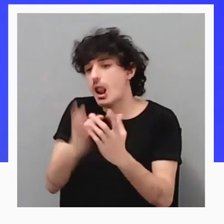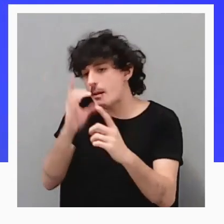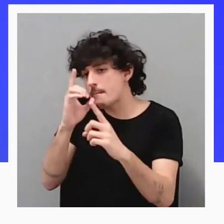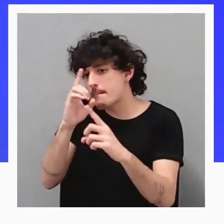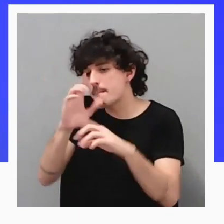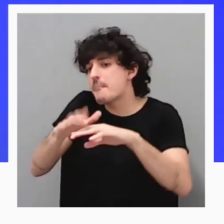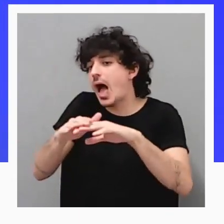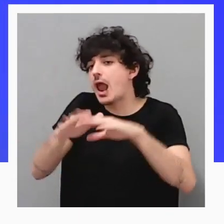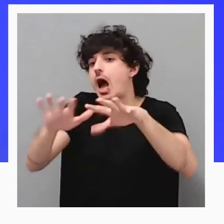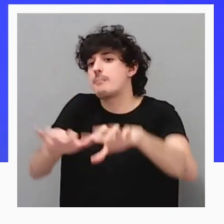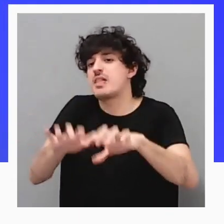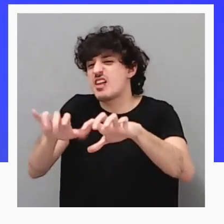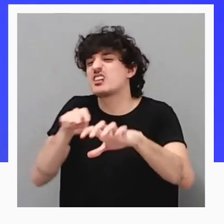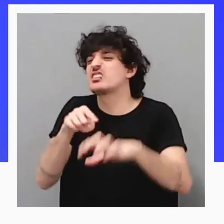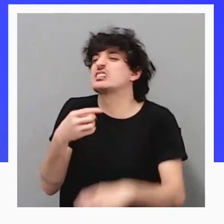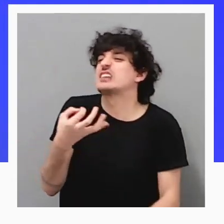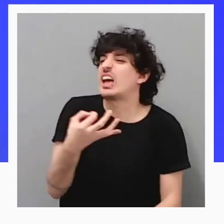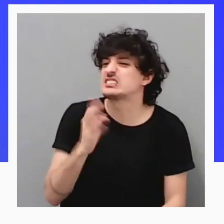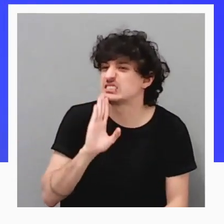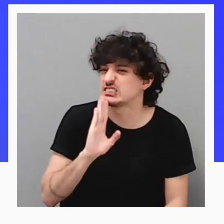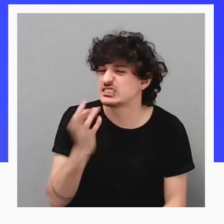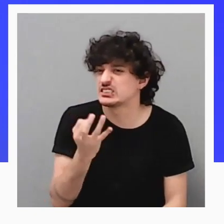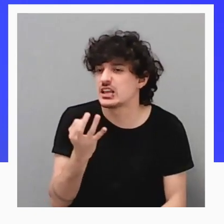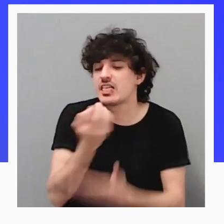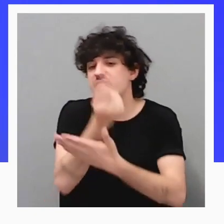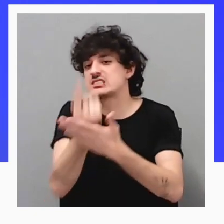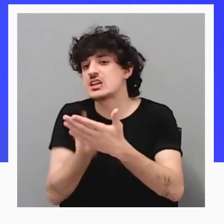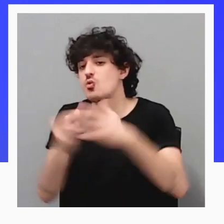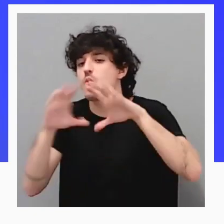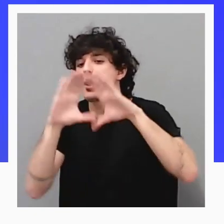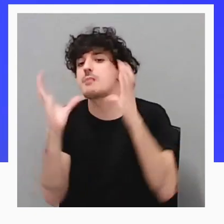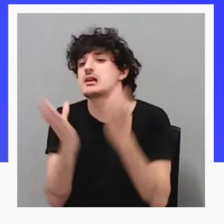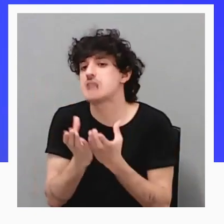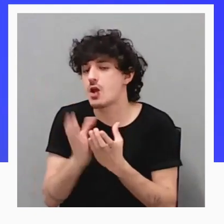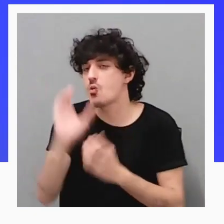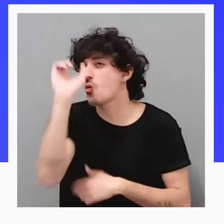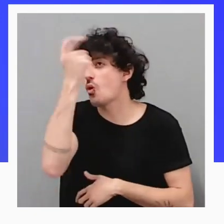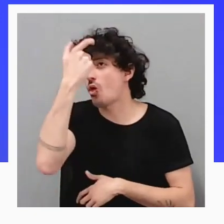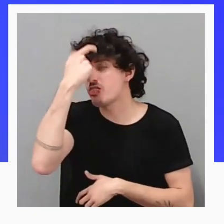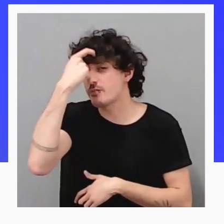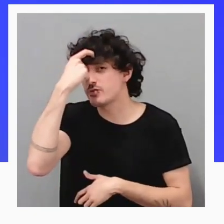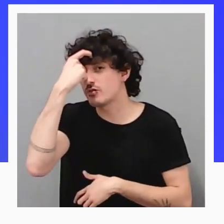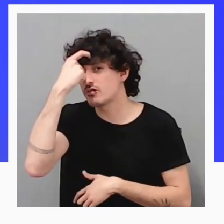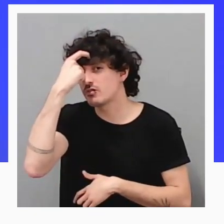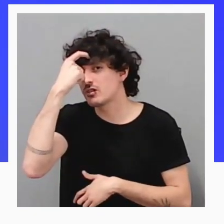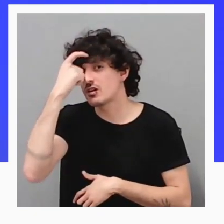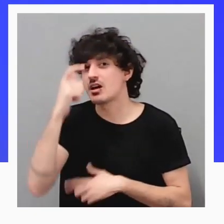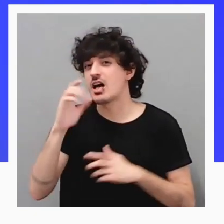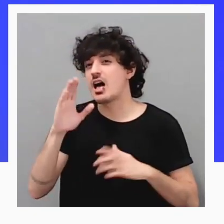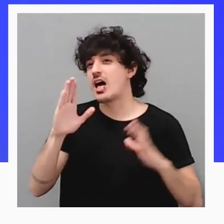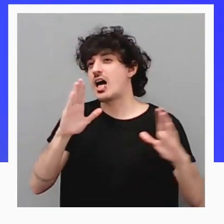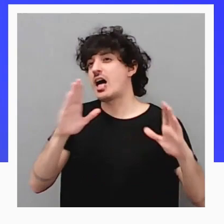diseño universal para el aprendizaje? Diseño universal es un concepto que ha sido desarrollado en la década de 70